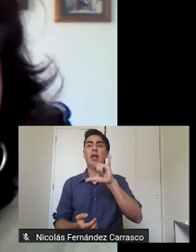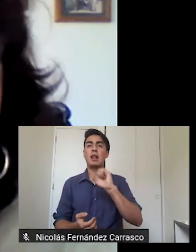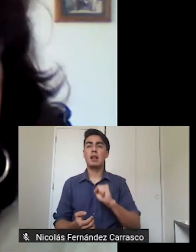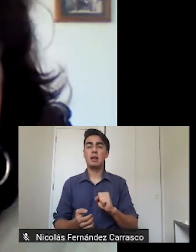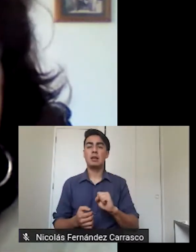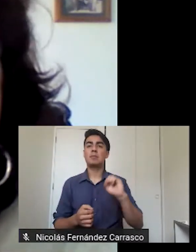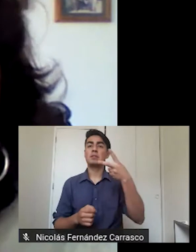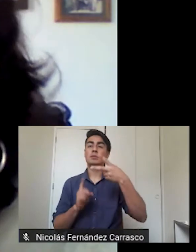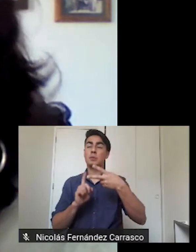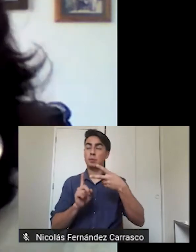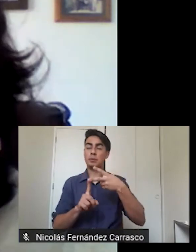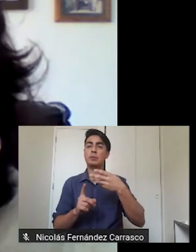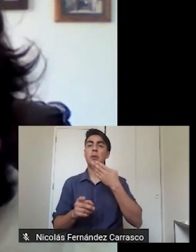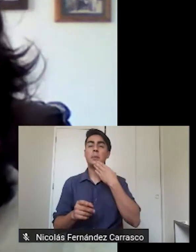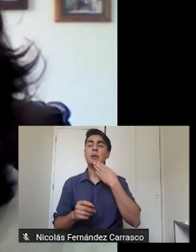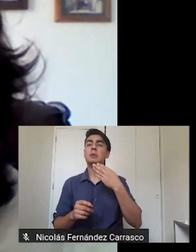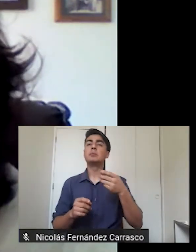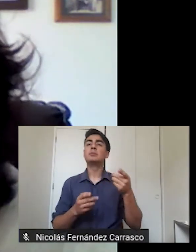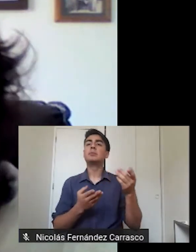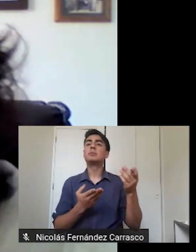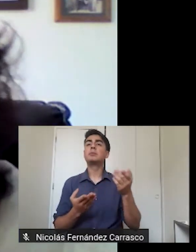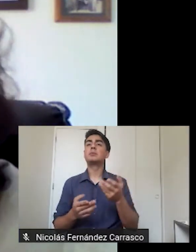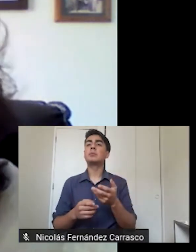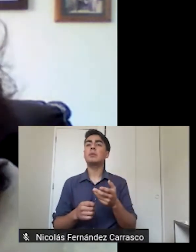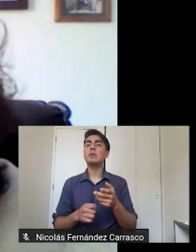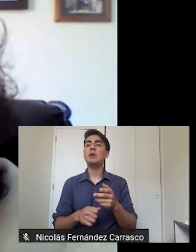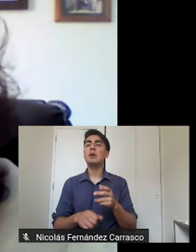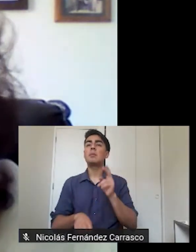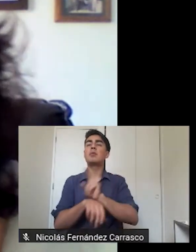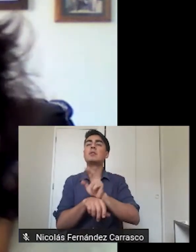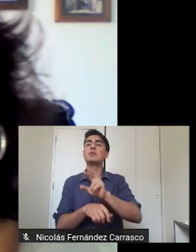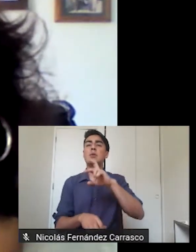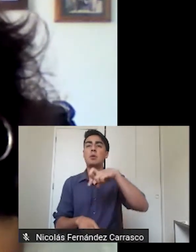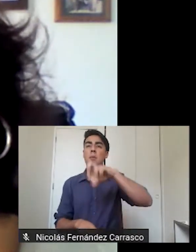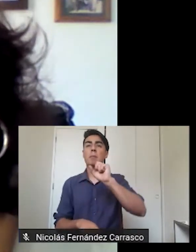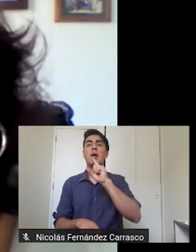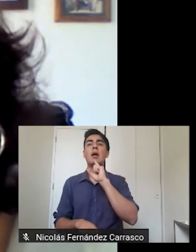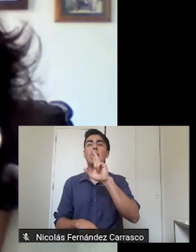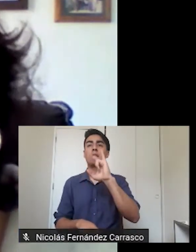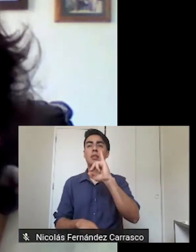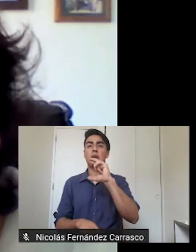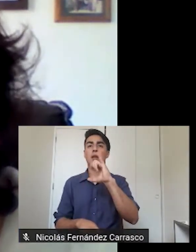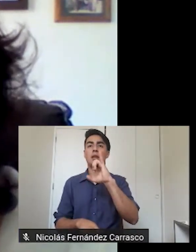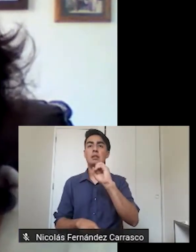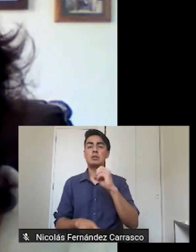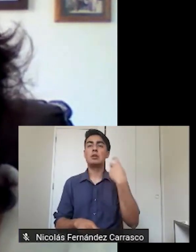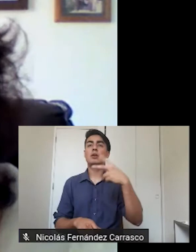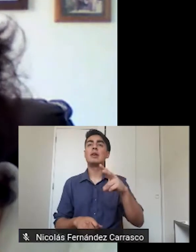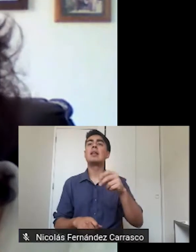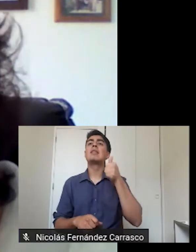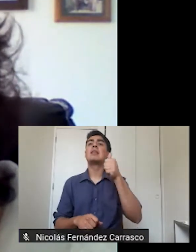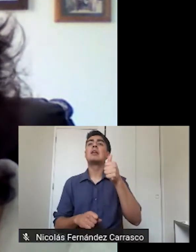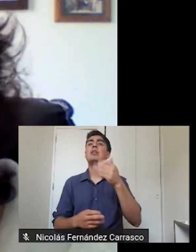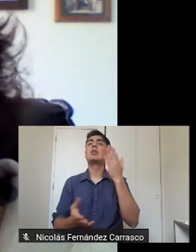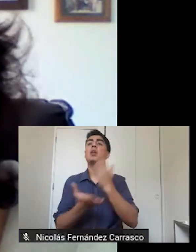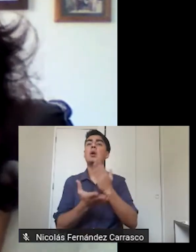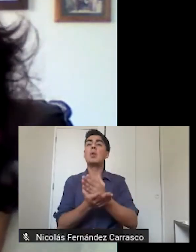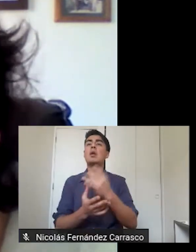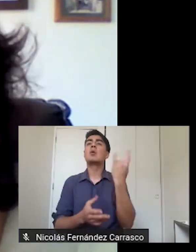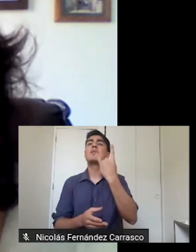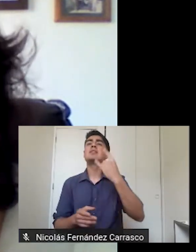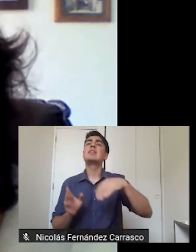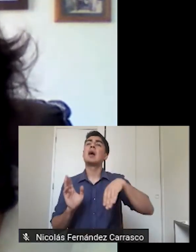En segundo lugar, también nos acompañará el profesor Patricio Abarca, que es el director de la Escuela de Educación de la Universidad